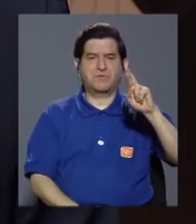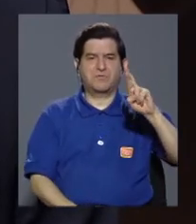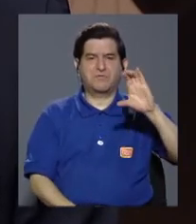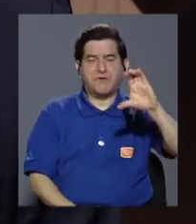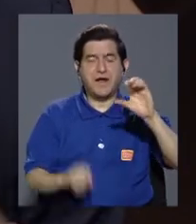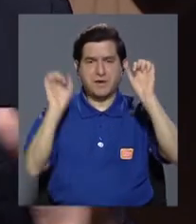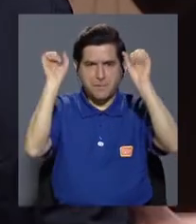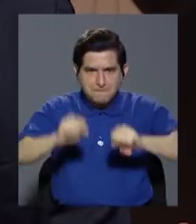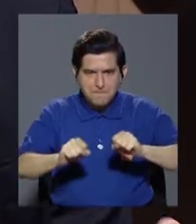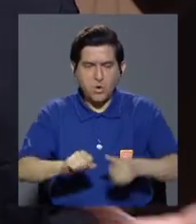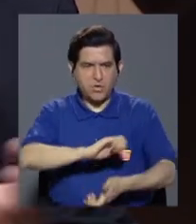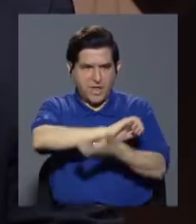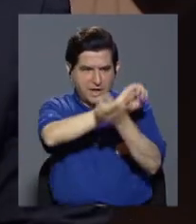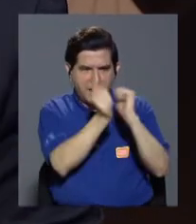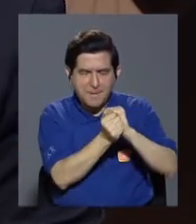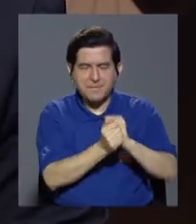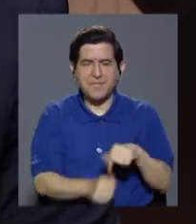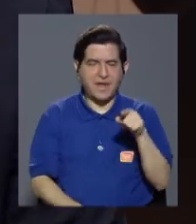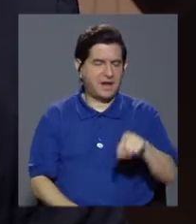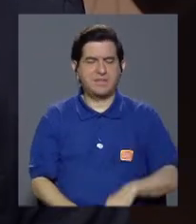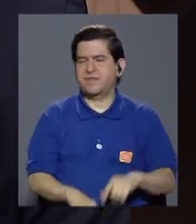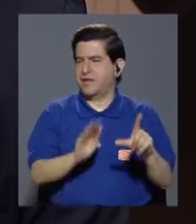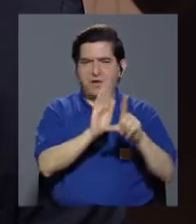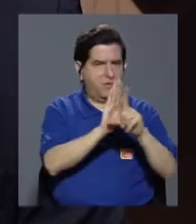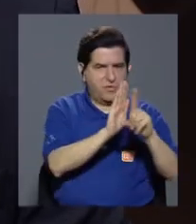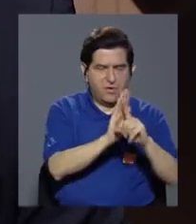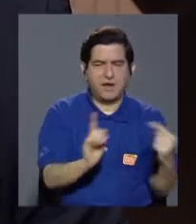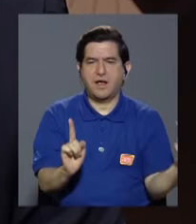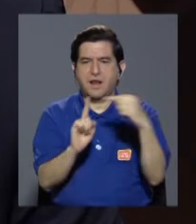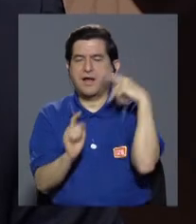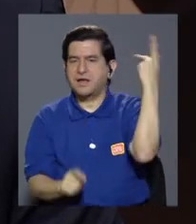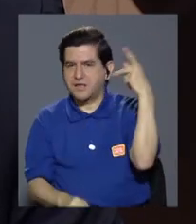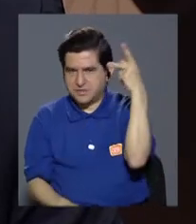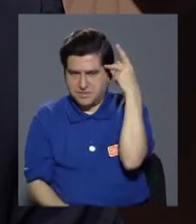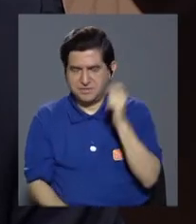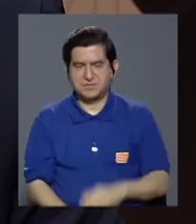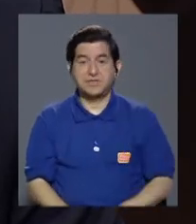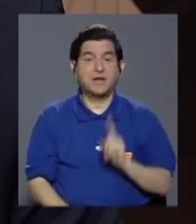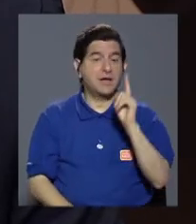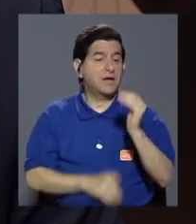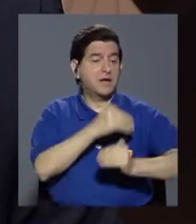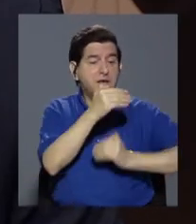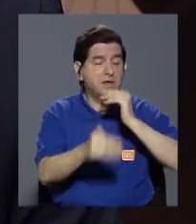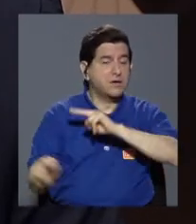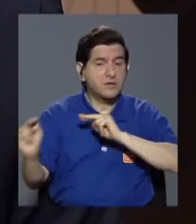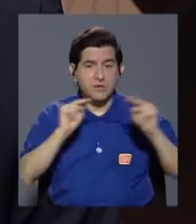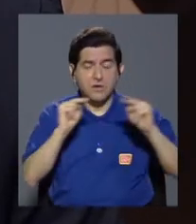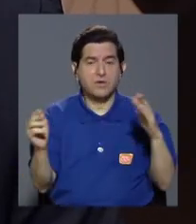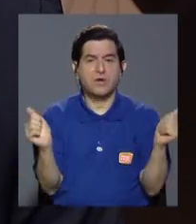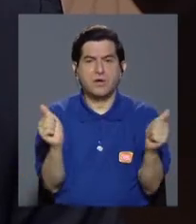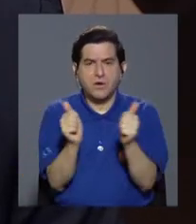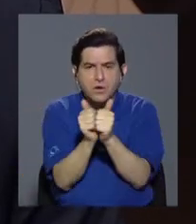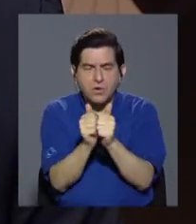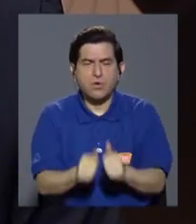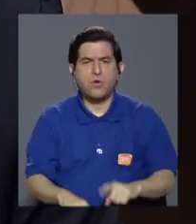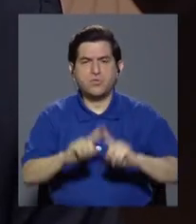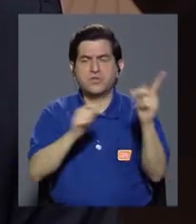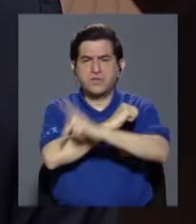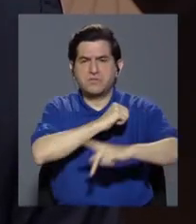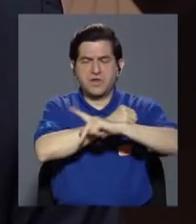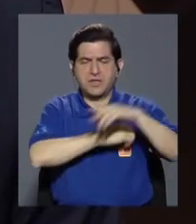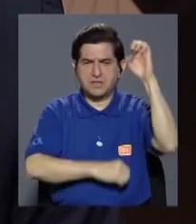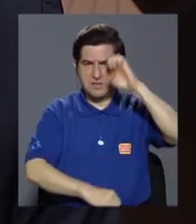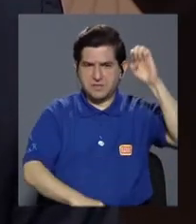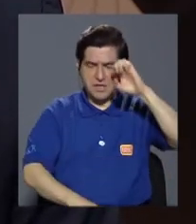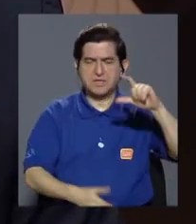pudieran hacer el tránsito de la ilegalidad de la política y en el marco de un proceso de negociación que se hizo con la facilitación de varios